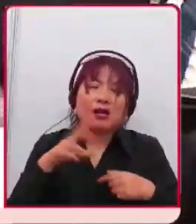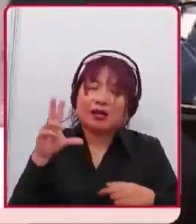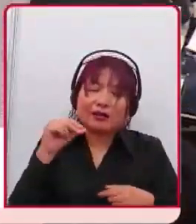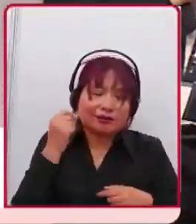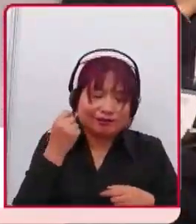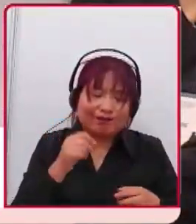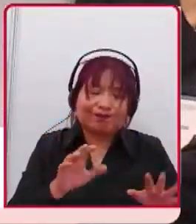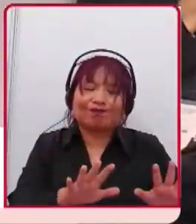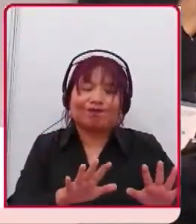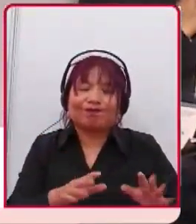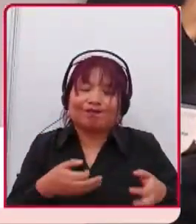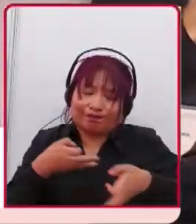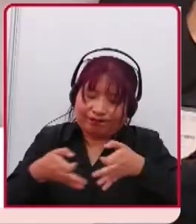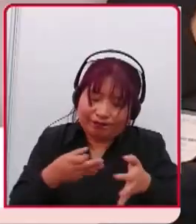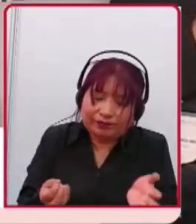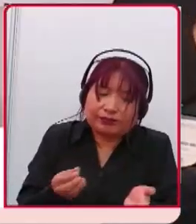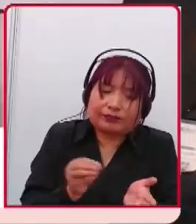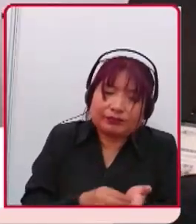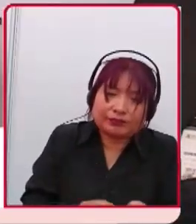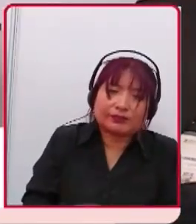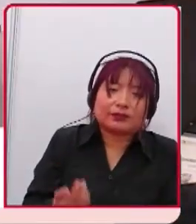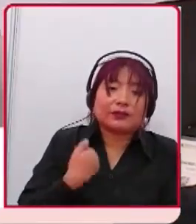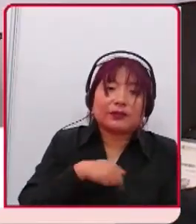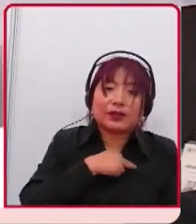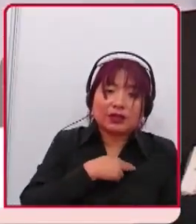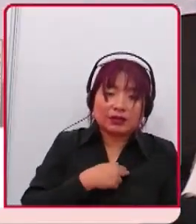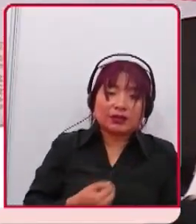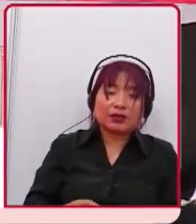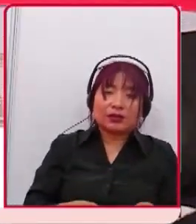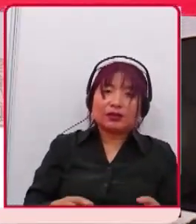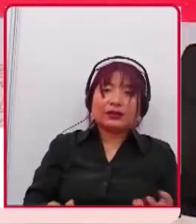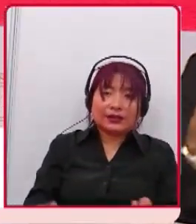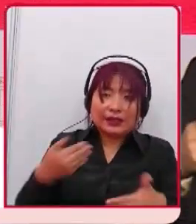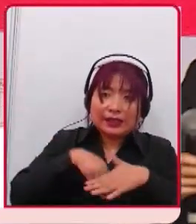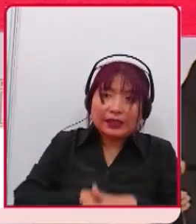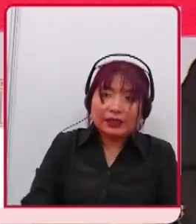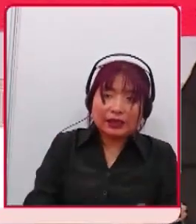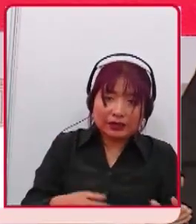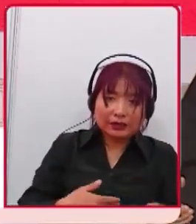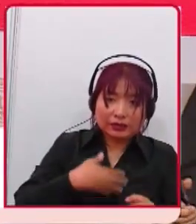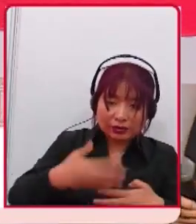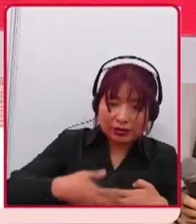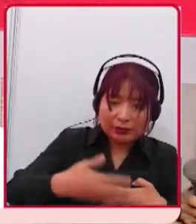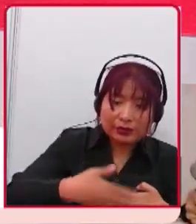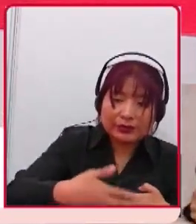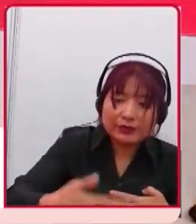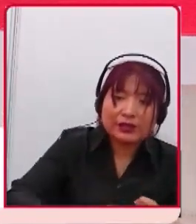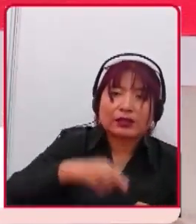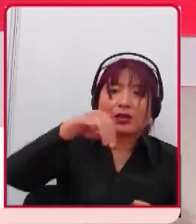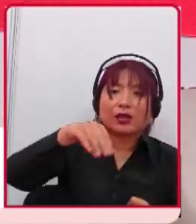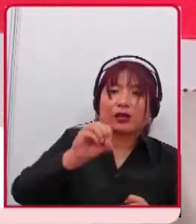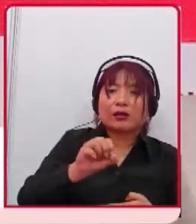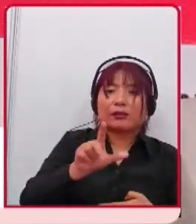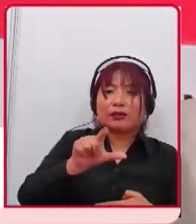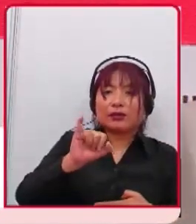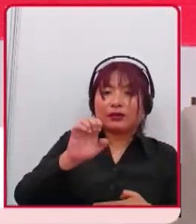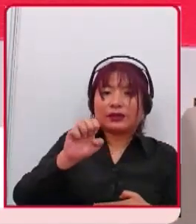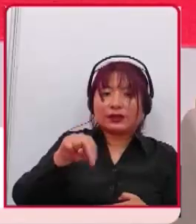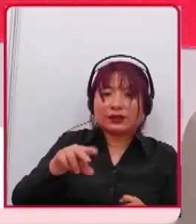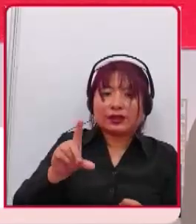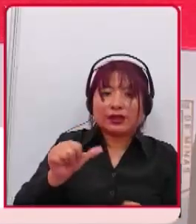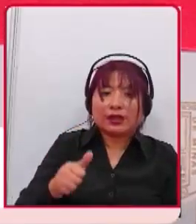que nosotros dentro del proceso de molienda, bueno, y la mayoría lo sabe, uno de los